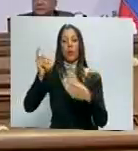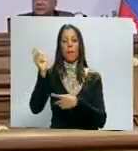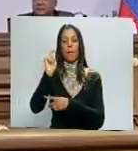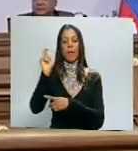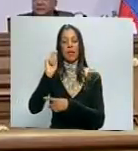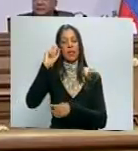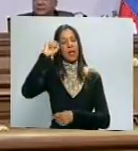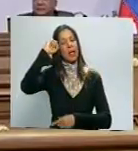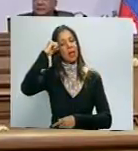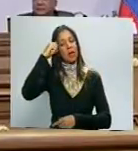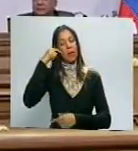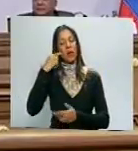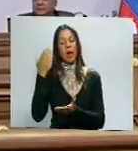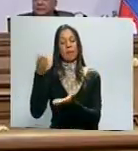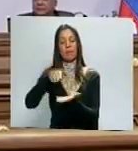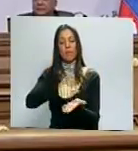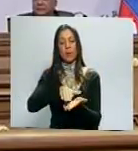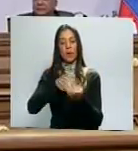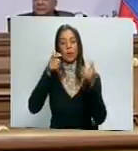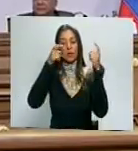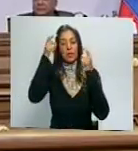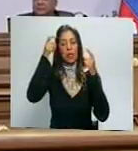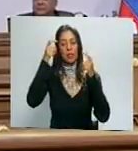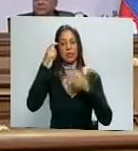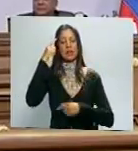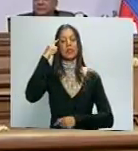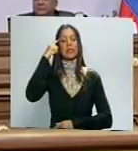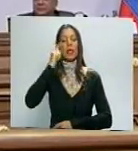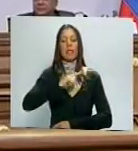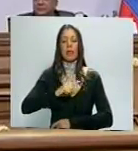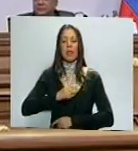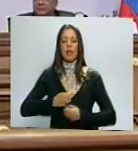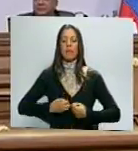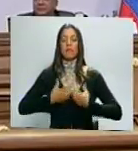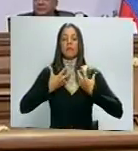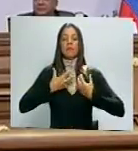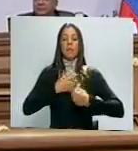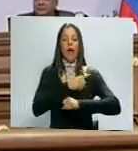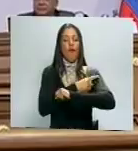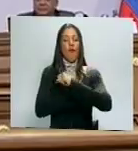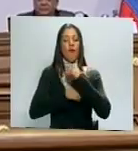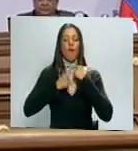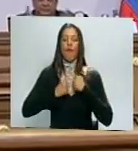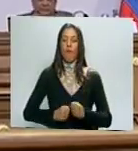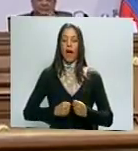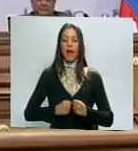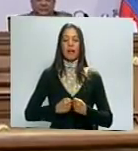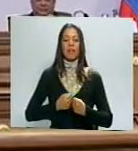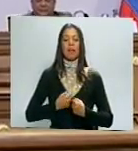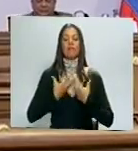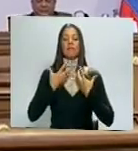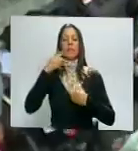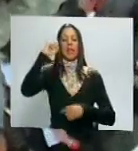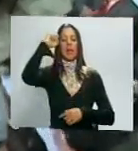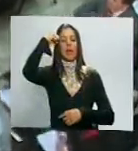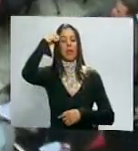de la partida y eso es lo que tiene que darnos más fuerza cada día, ¿no? Tiene que llenarnos de fortaleza.